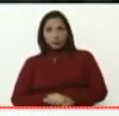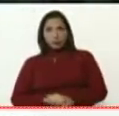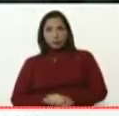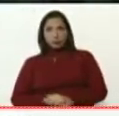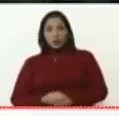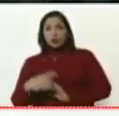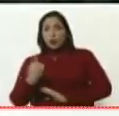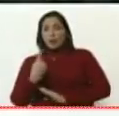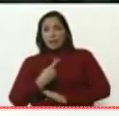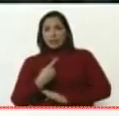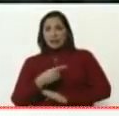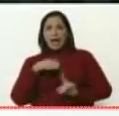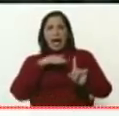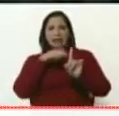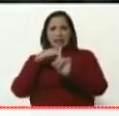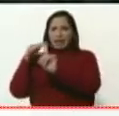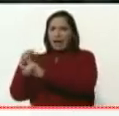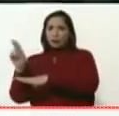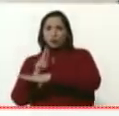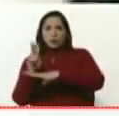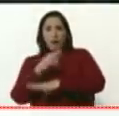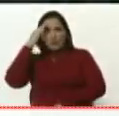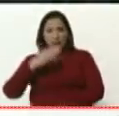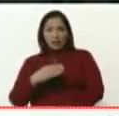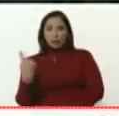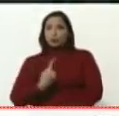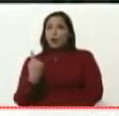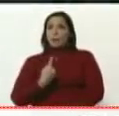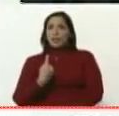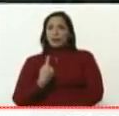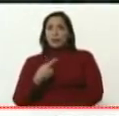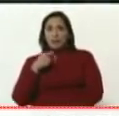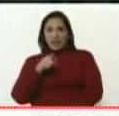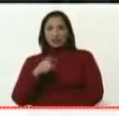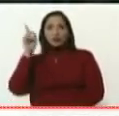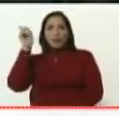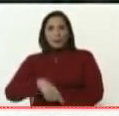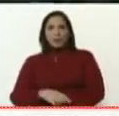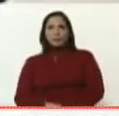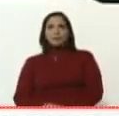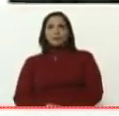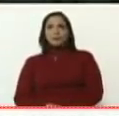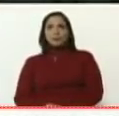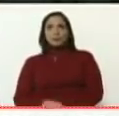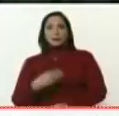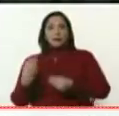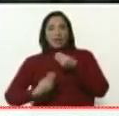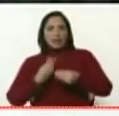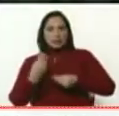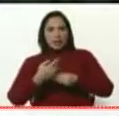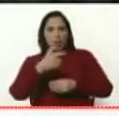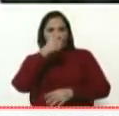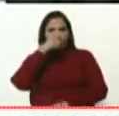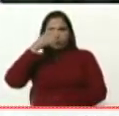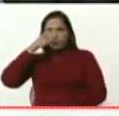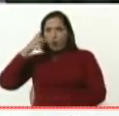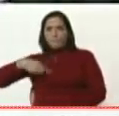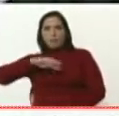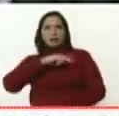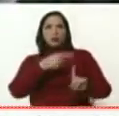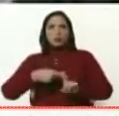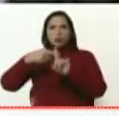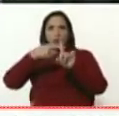para atacar unidades militares, no solamente para eso, sino también para montar una operación de falso